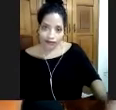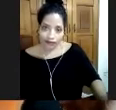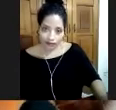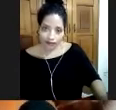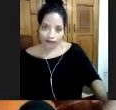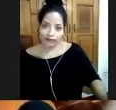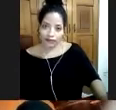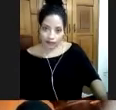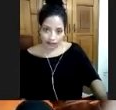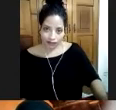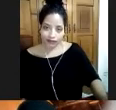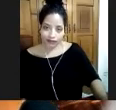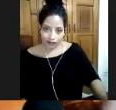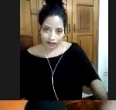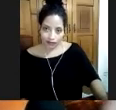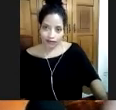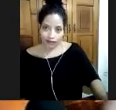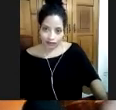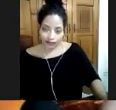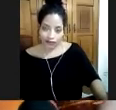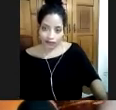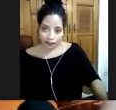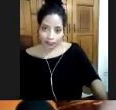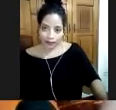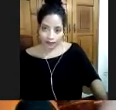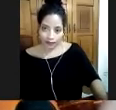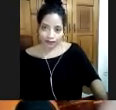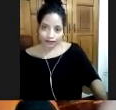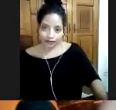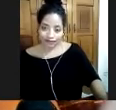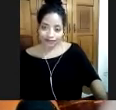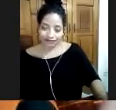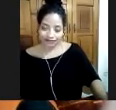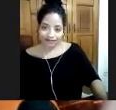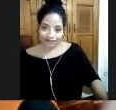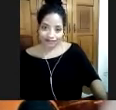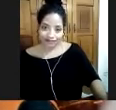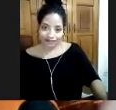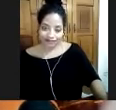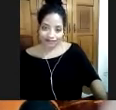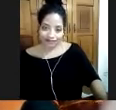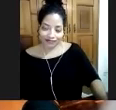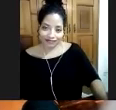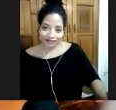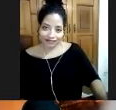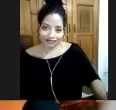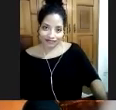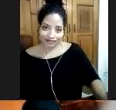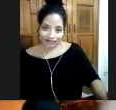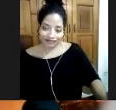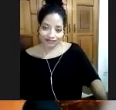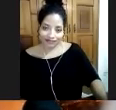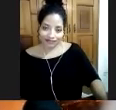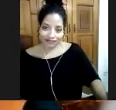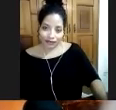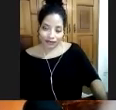todos los habitantes de Honduras. Entonces, eso le compete a él en preocuparse